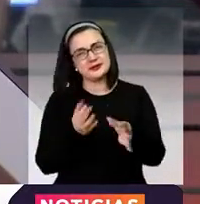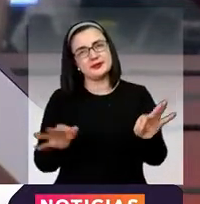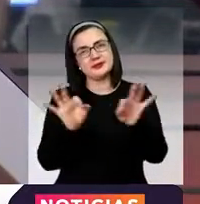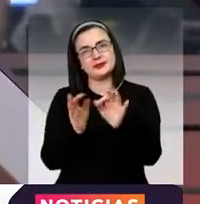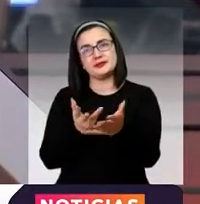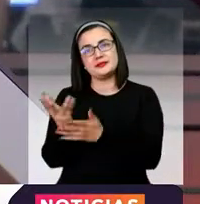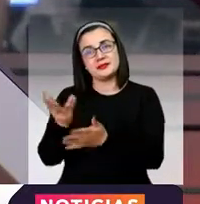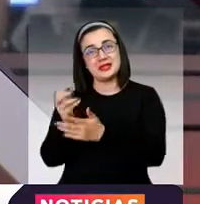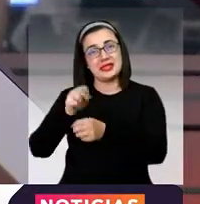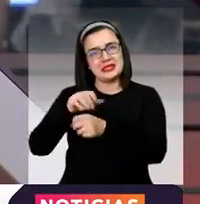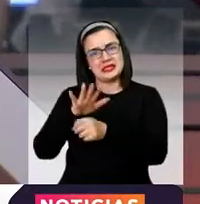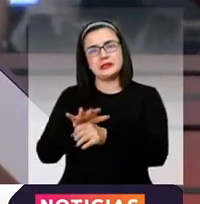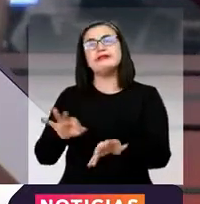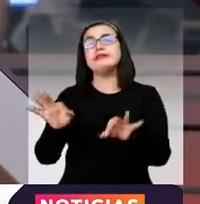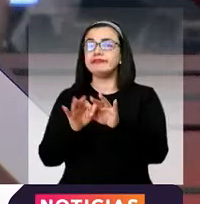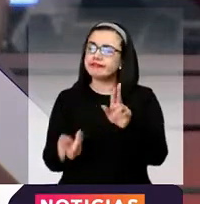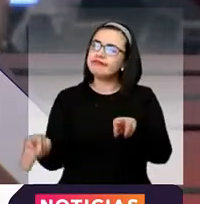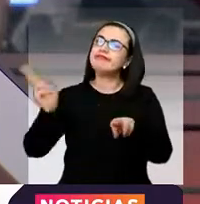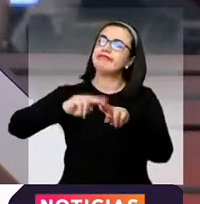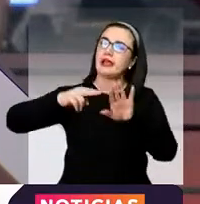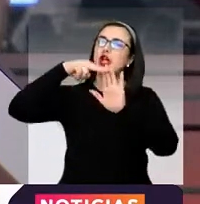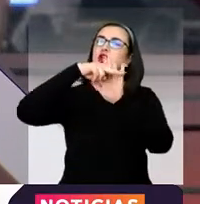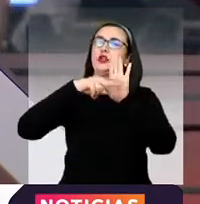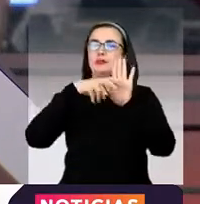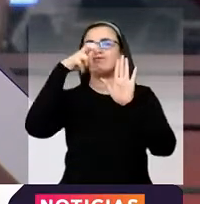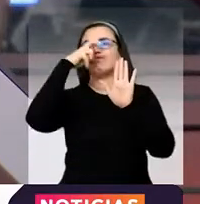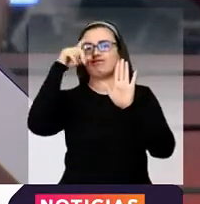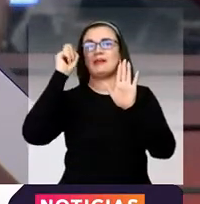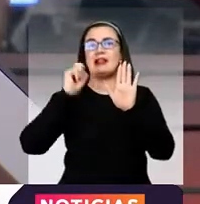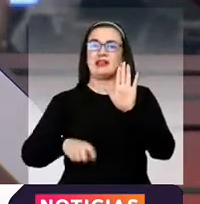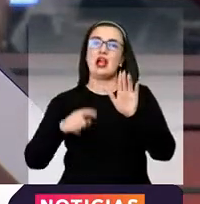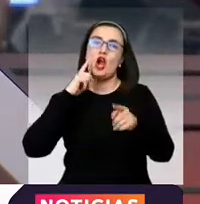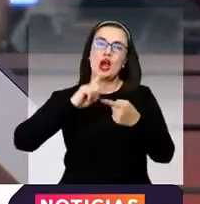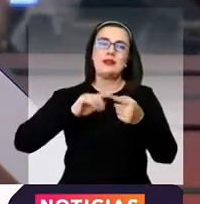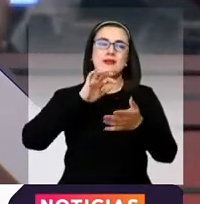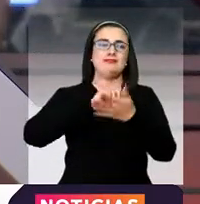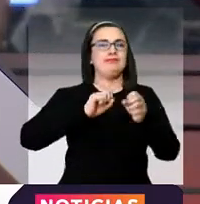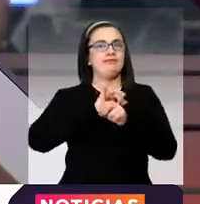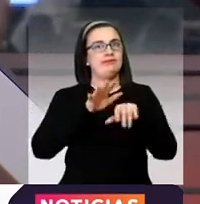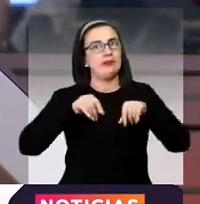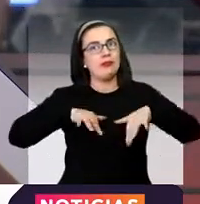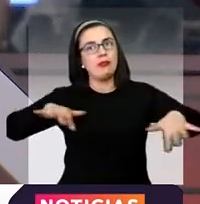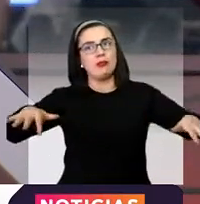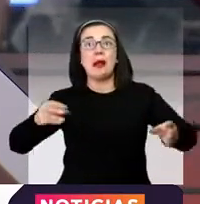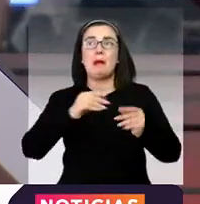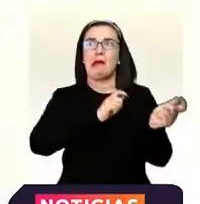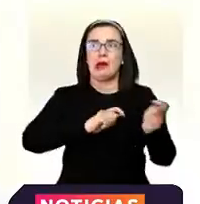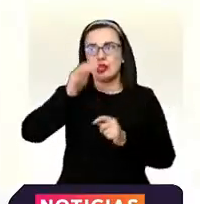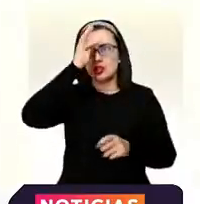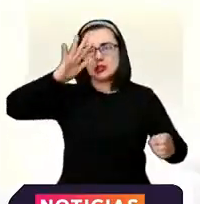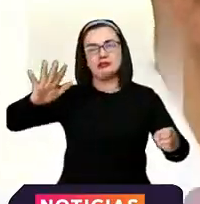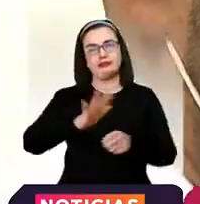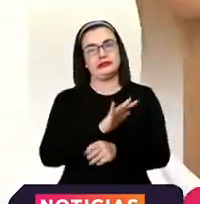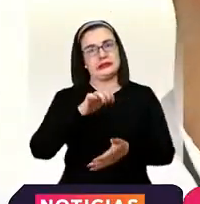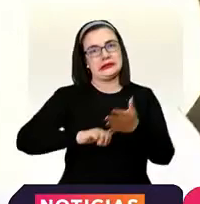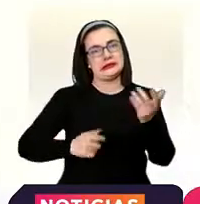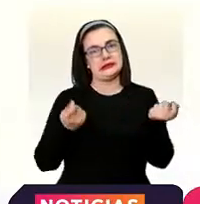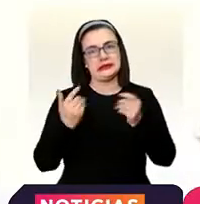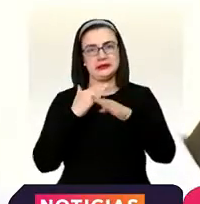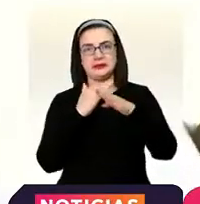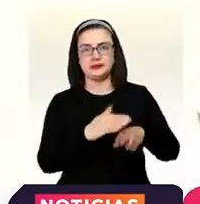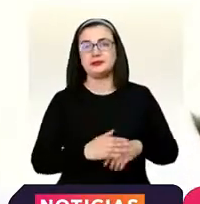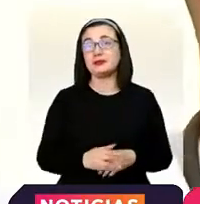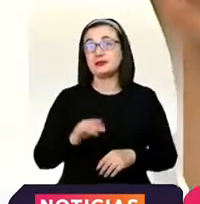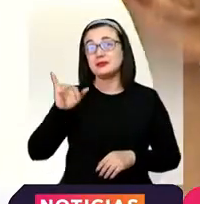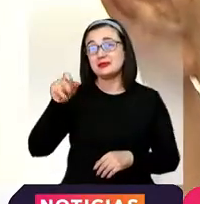distrital tomar medidas más restrictivas en la ciudad para evitar el colapso hospitalario en la ciudad para el doctor germán